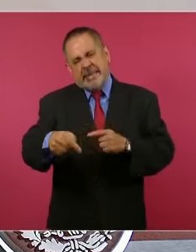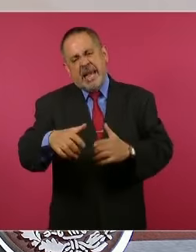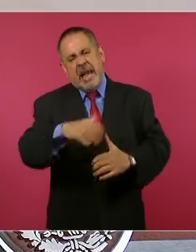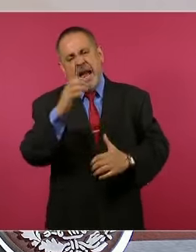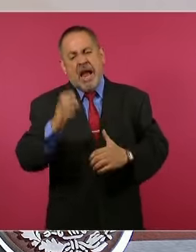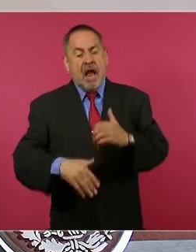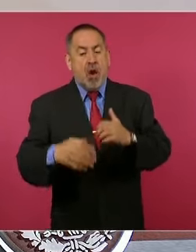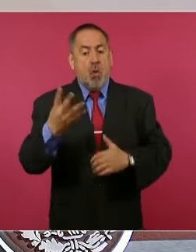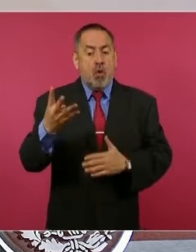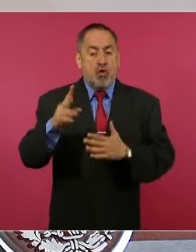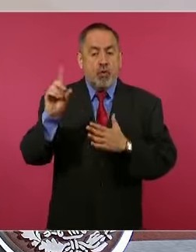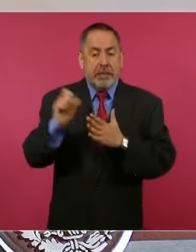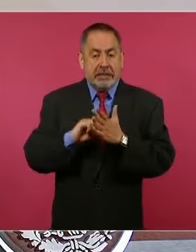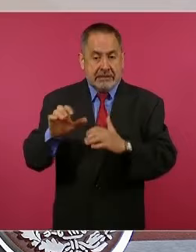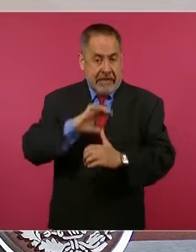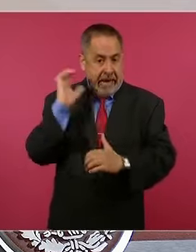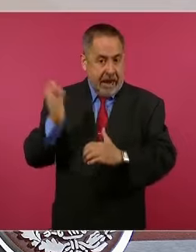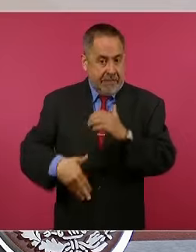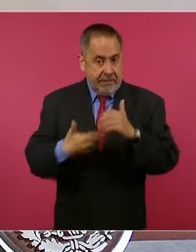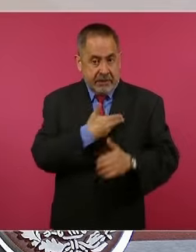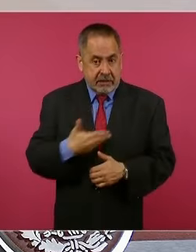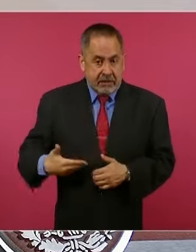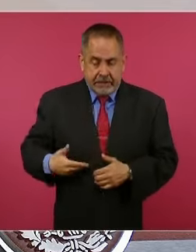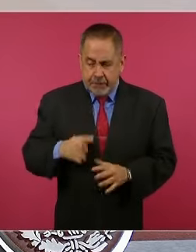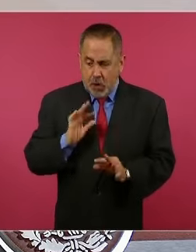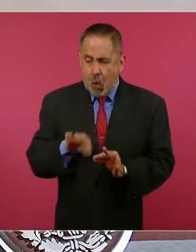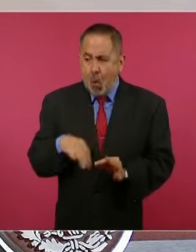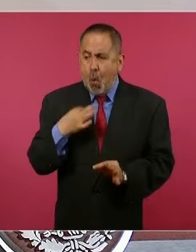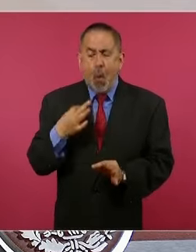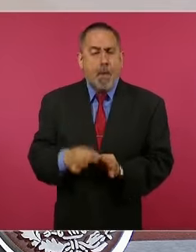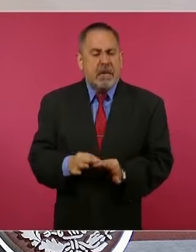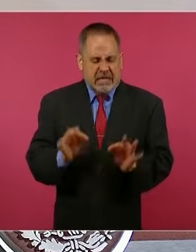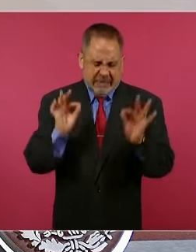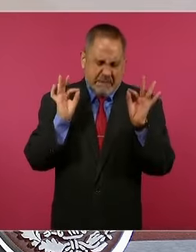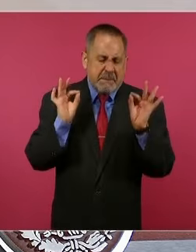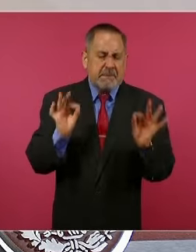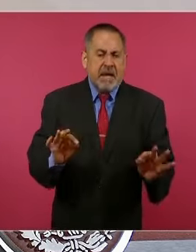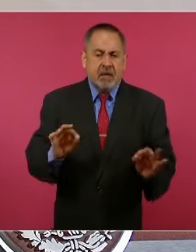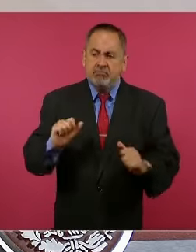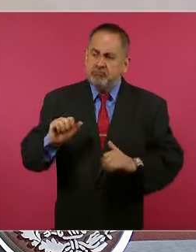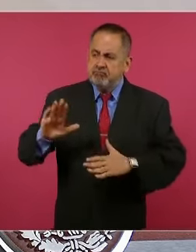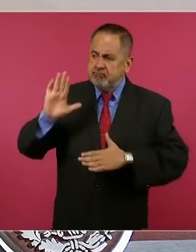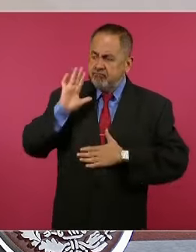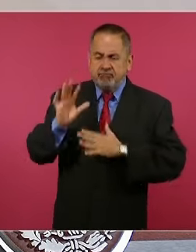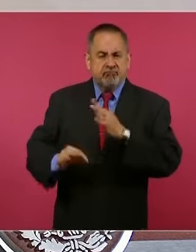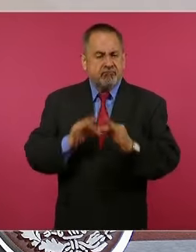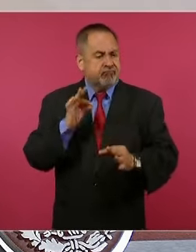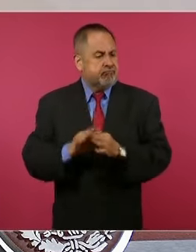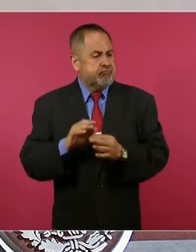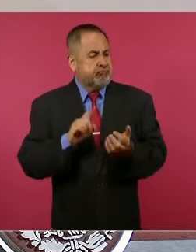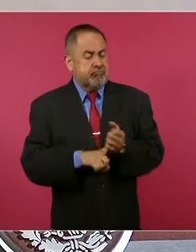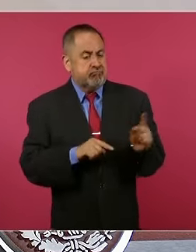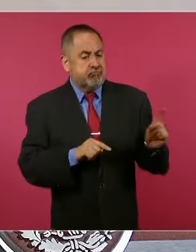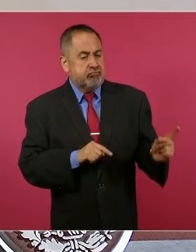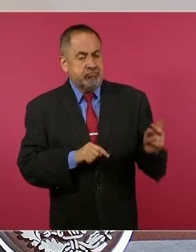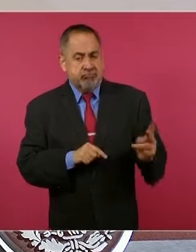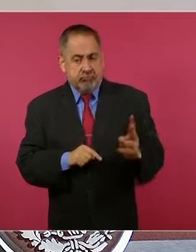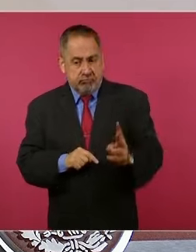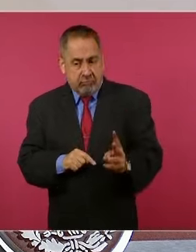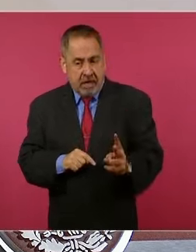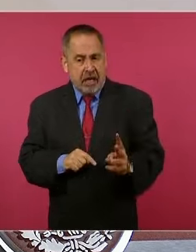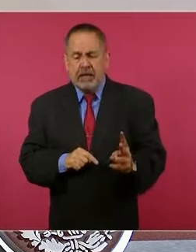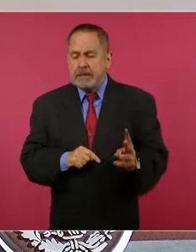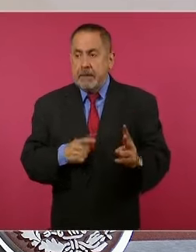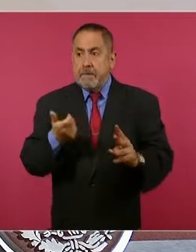4 meses para que esta termine se ha cumplido con rigor el compromiso de que estos tres combustibles cuando menos no